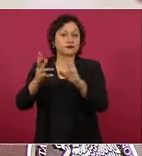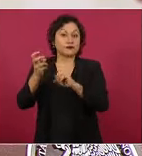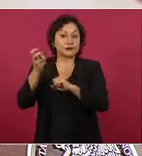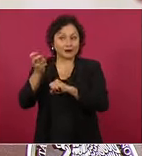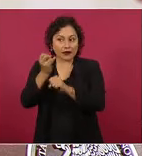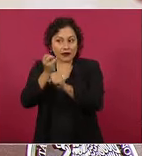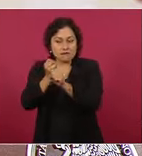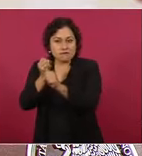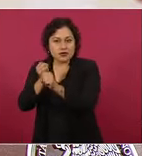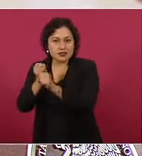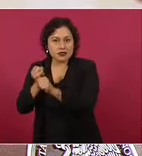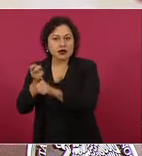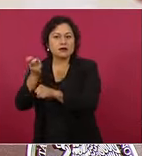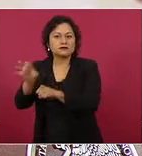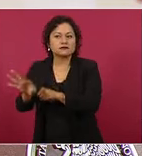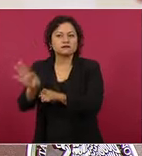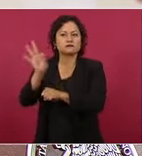en la